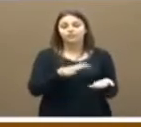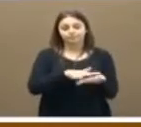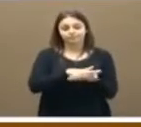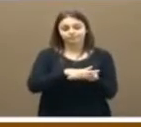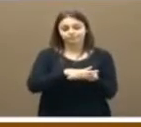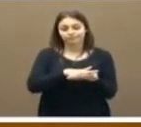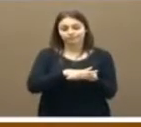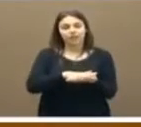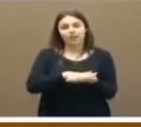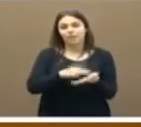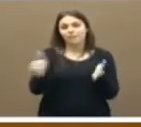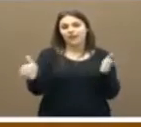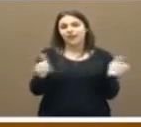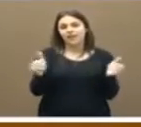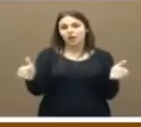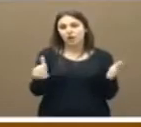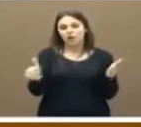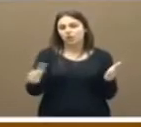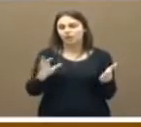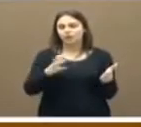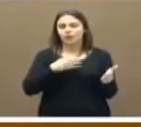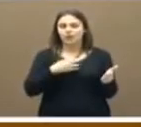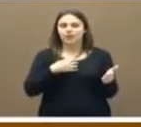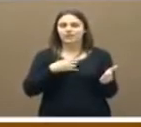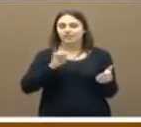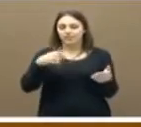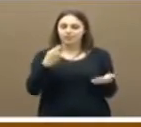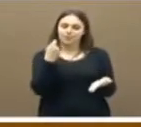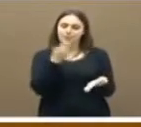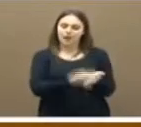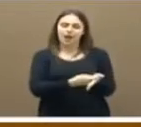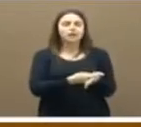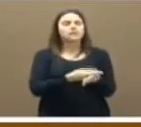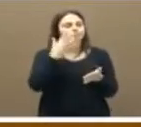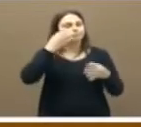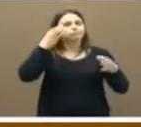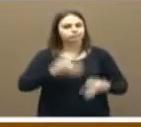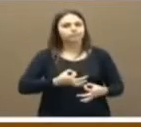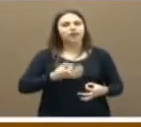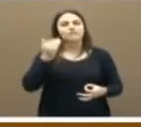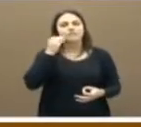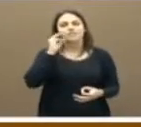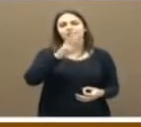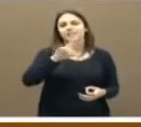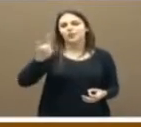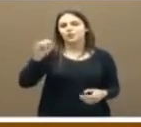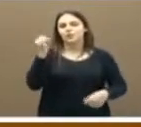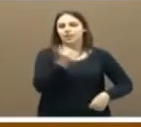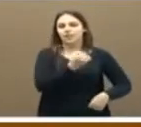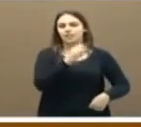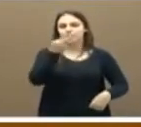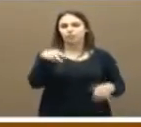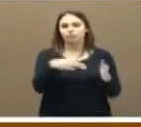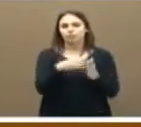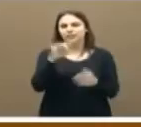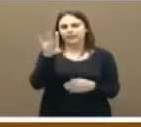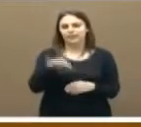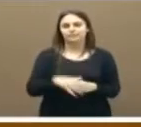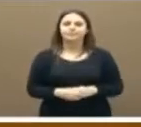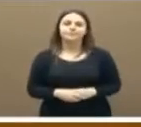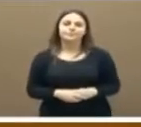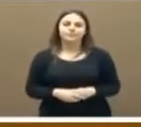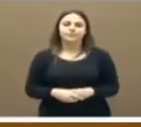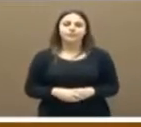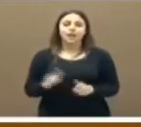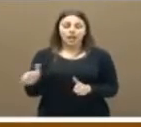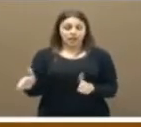el periodo de transición y tenían que ser pagadas sí o sí a 31 de diciembre de 2015.